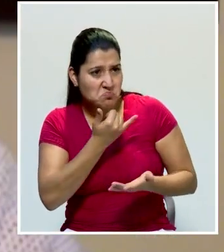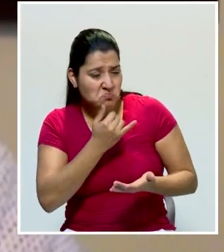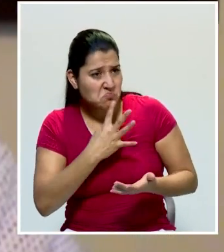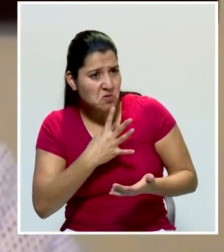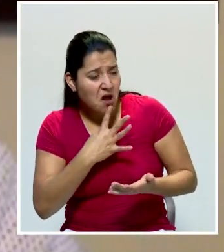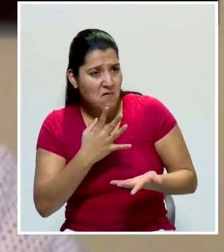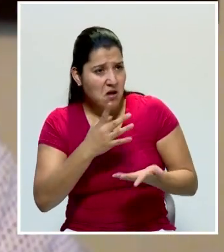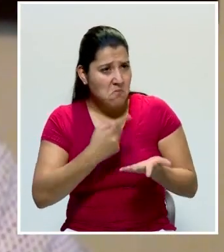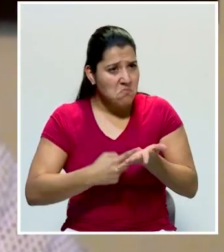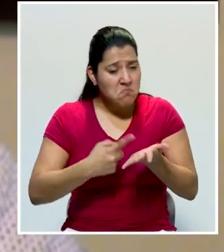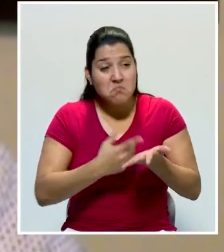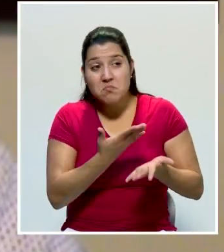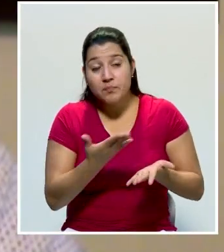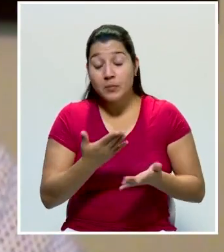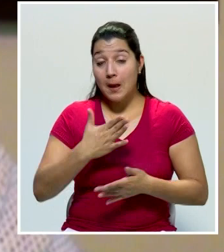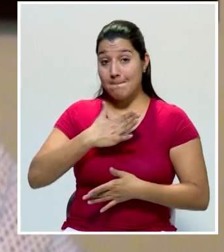yo